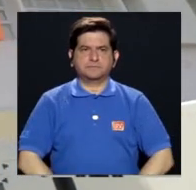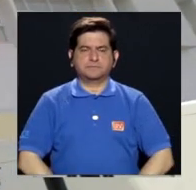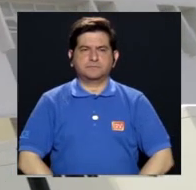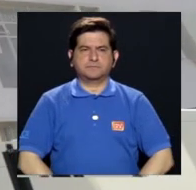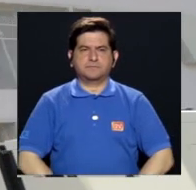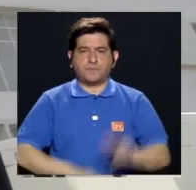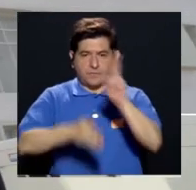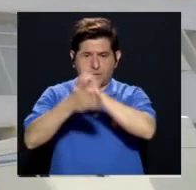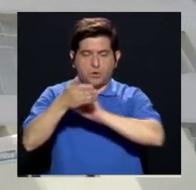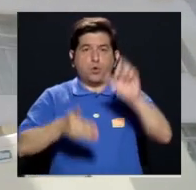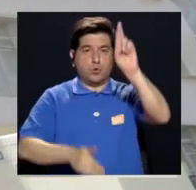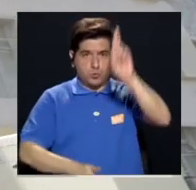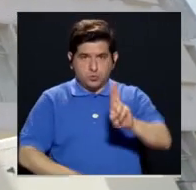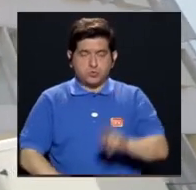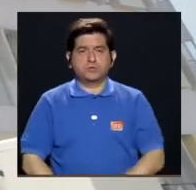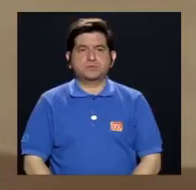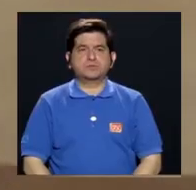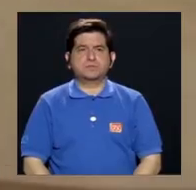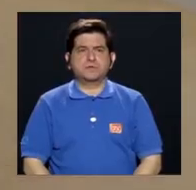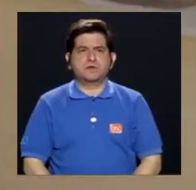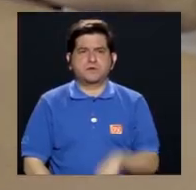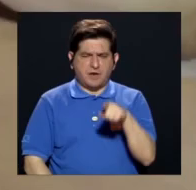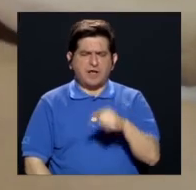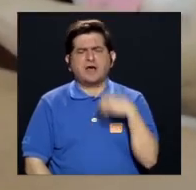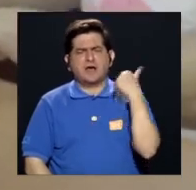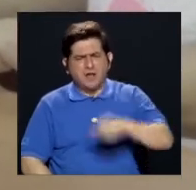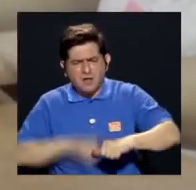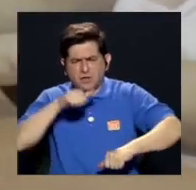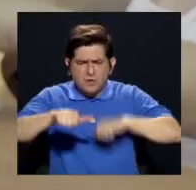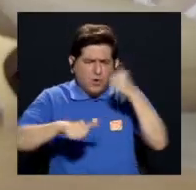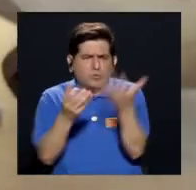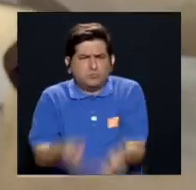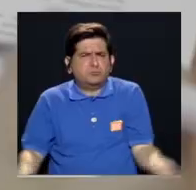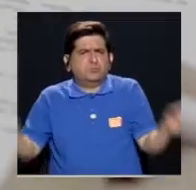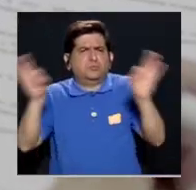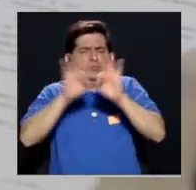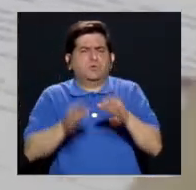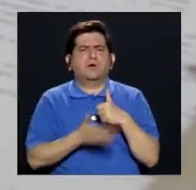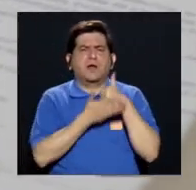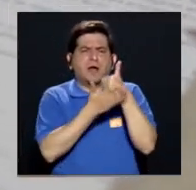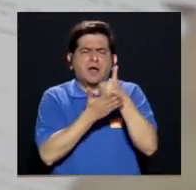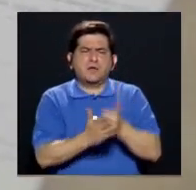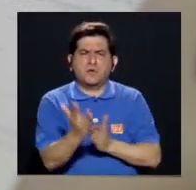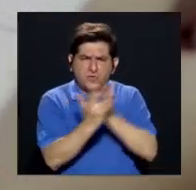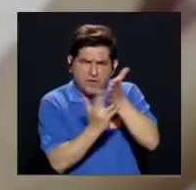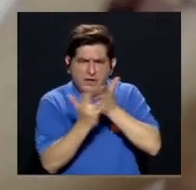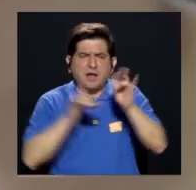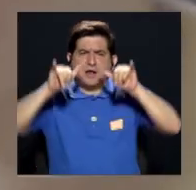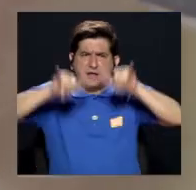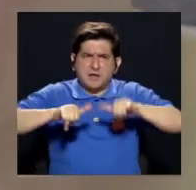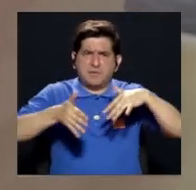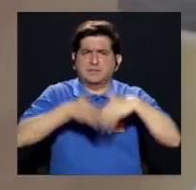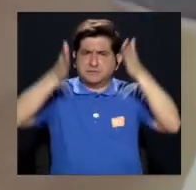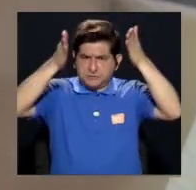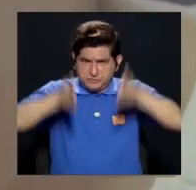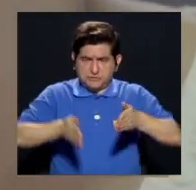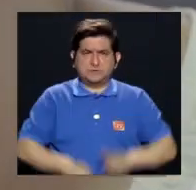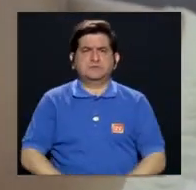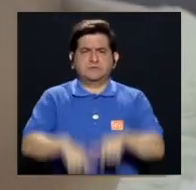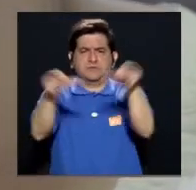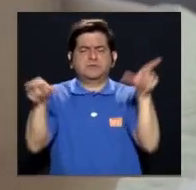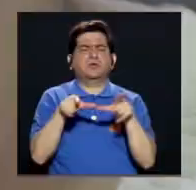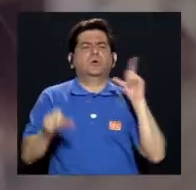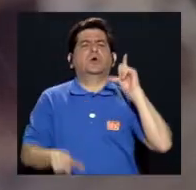La Universidad de Costa Rica ha dirigido esfuerzos extraordinarios para favorecer el ingreso y permanencia de estudiantes de